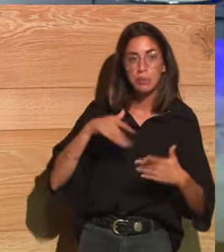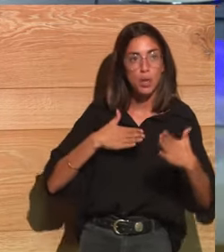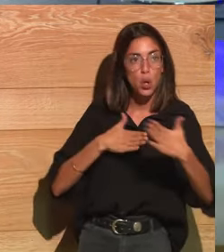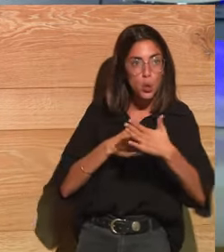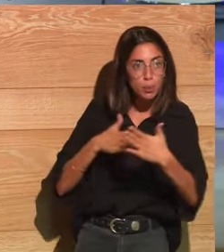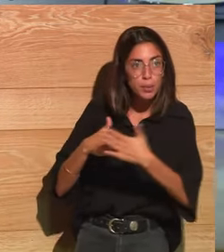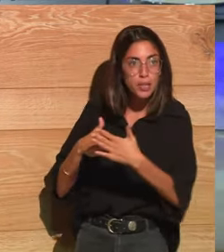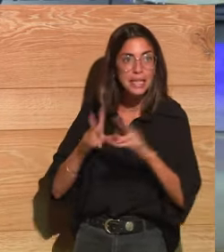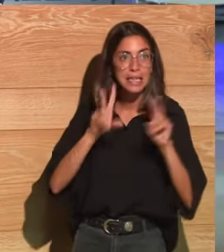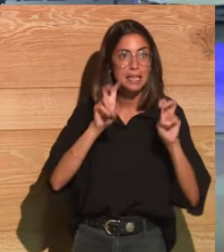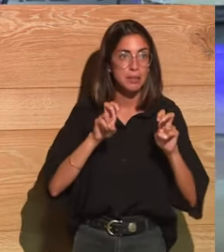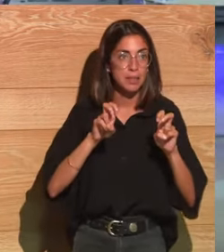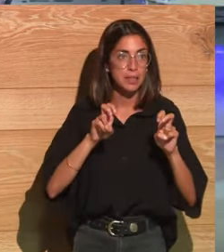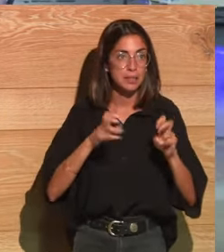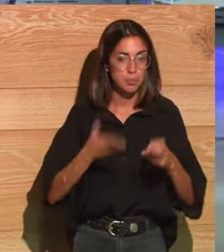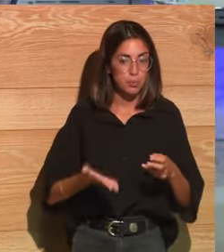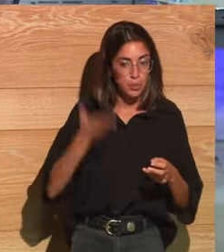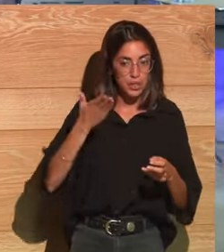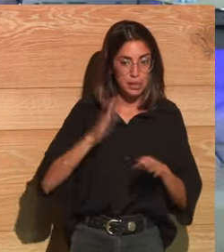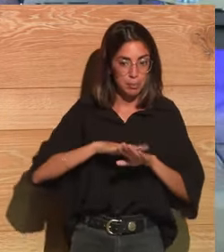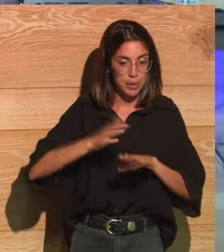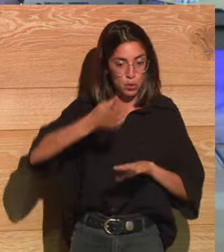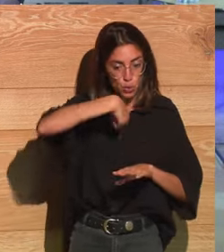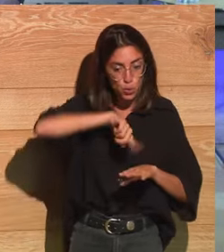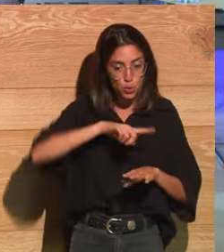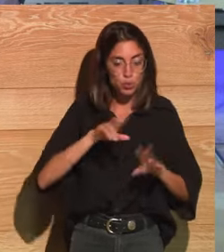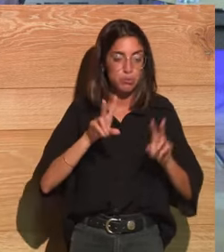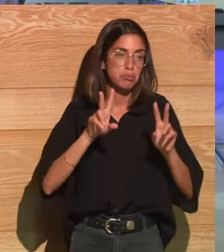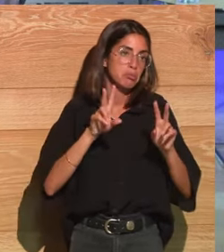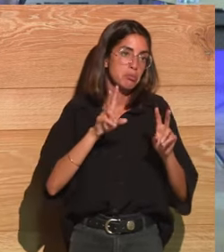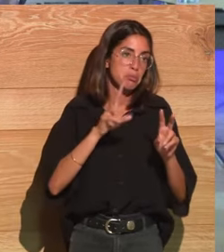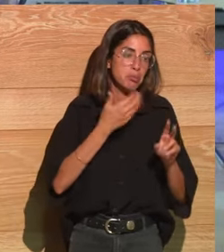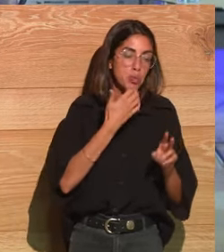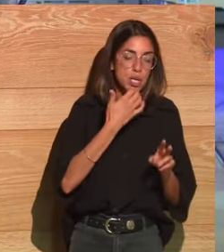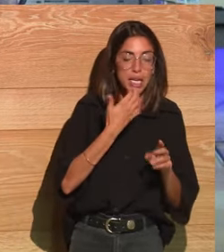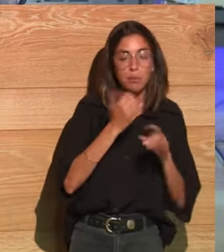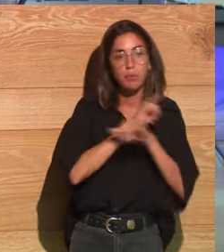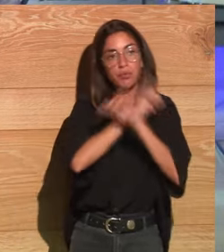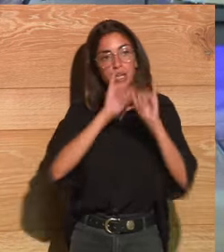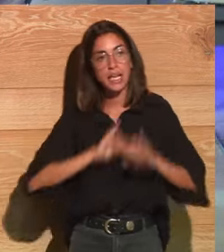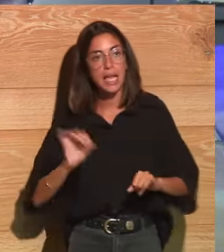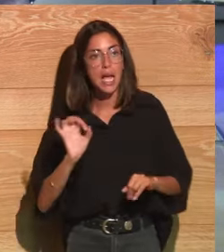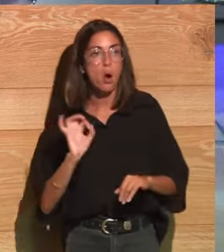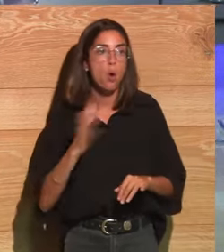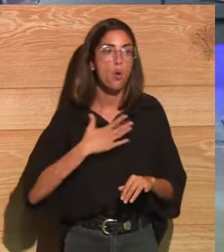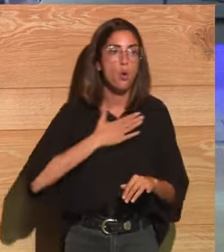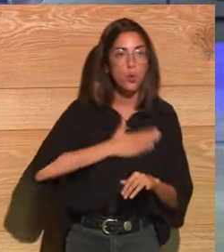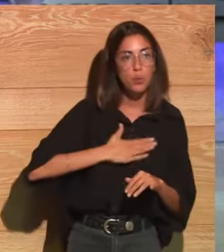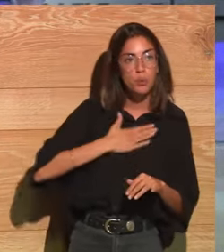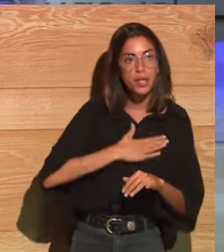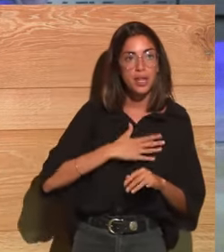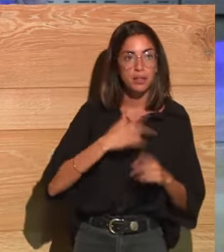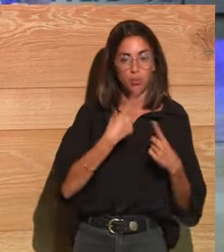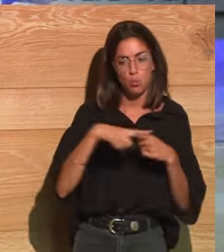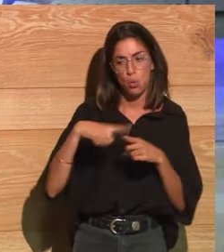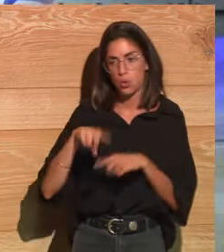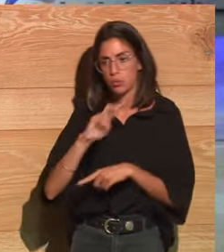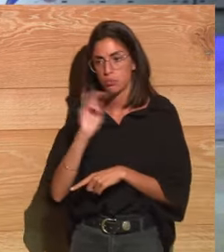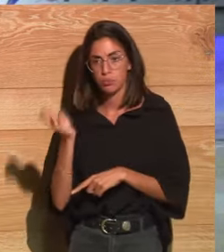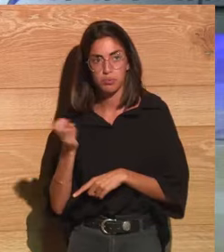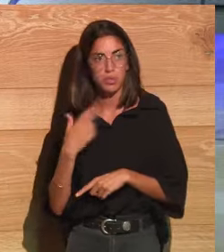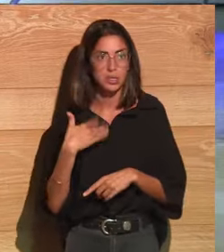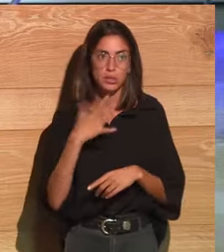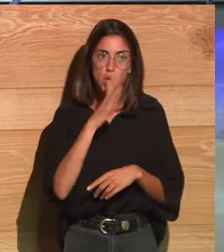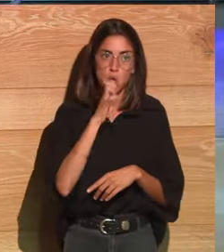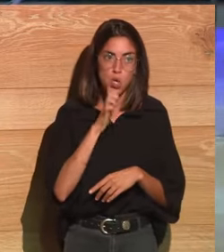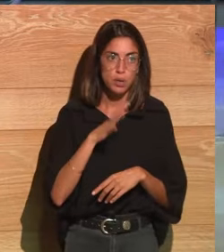aspectos fundamentales para nosotros, que puede ser la felicidad, ¿no? O que puede ser es la comodidad, o bueno, y muchas otras cosas. Es tremenda,